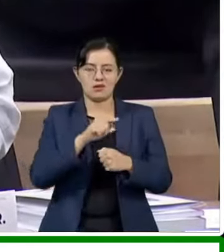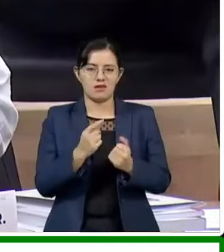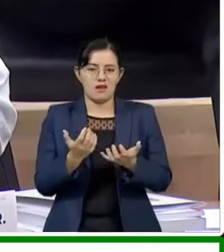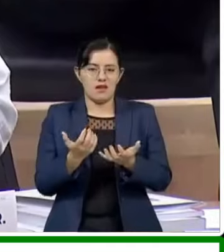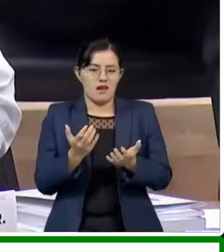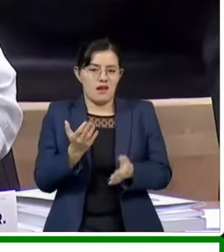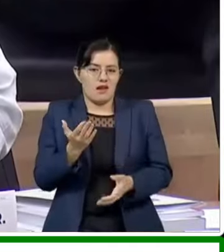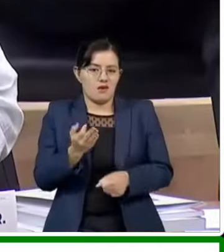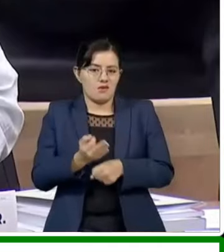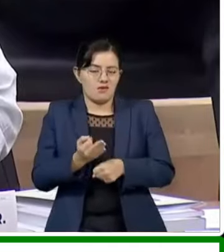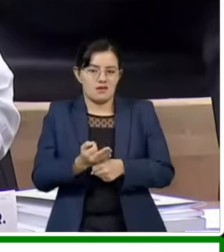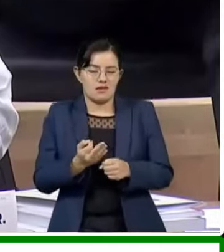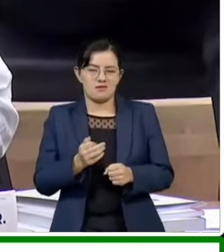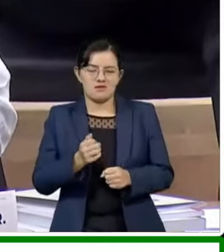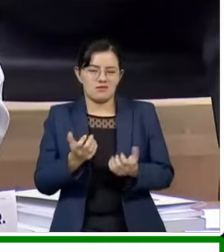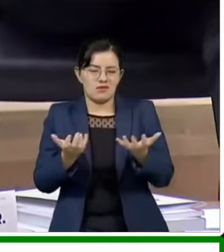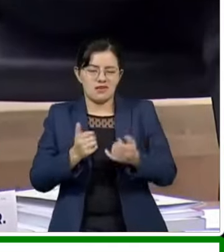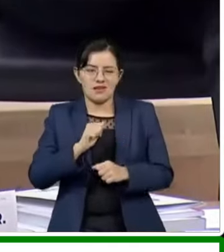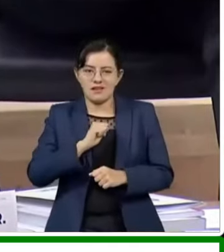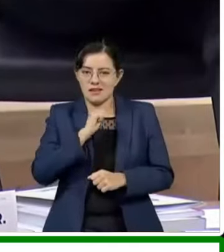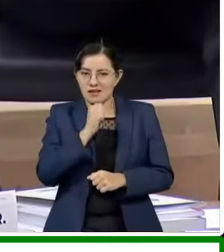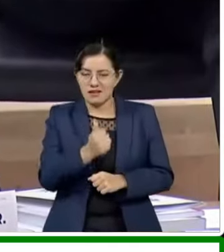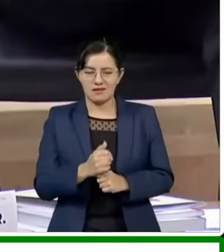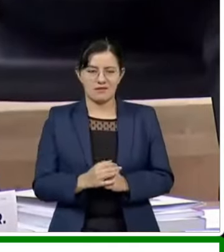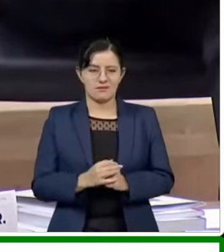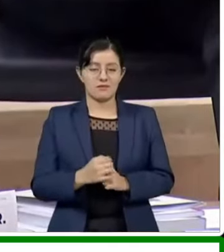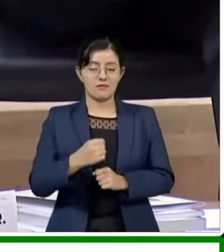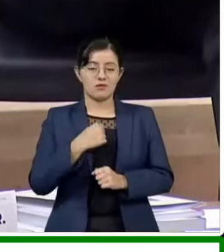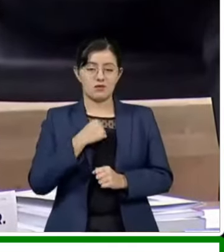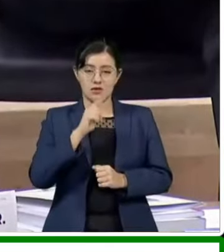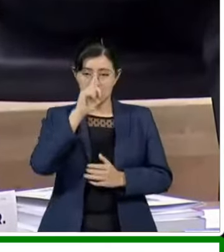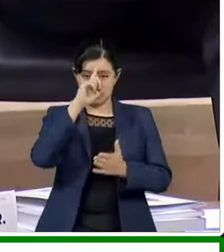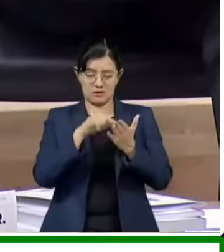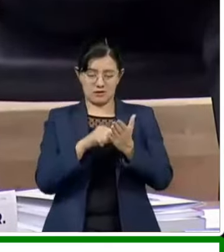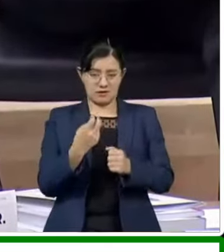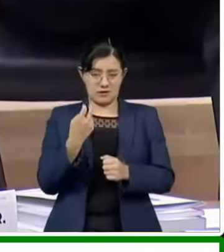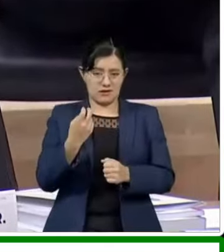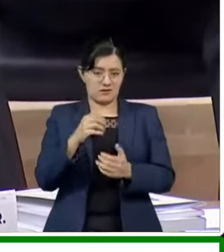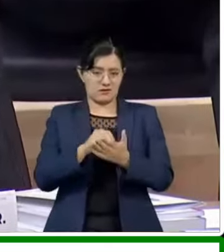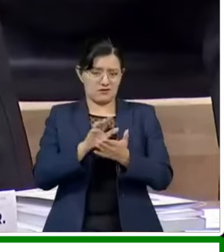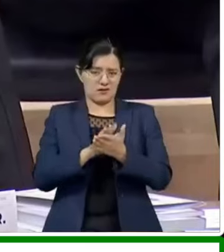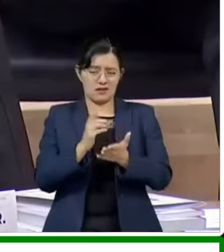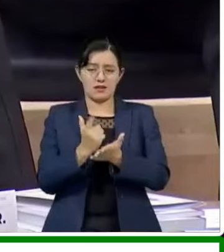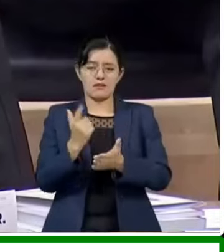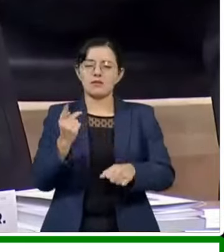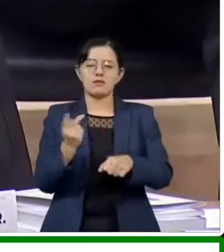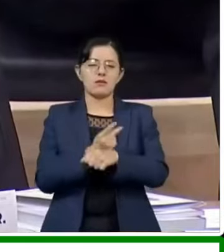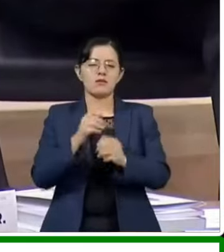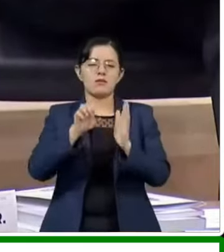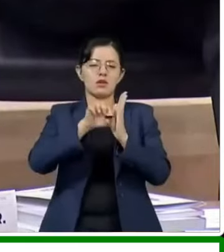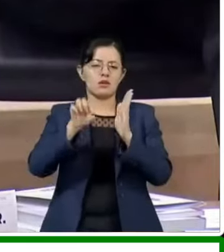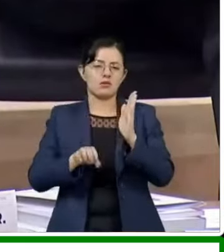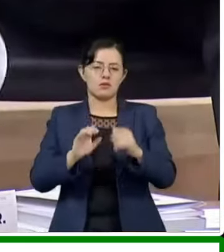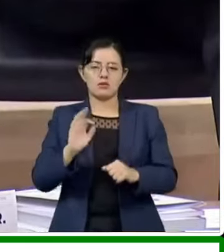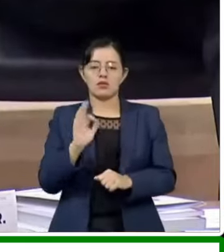cautelares sobre este tema. Me parece un hecho que está sentando un precedente gravísimo. ¿Qué pasaría si nosotros usamos el logotipo del